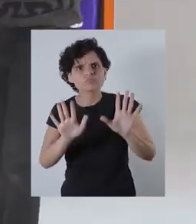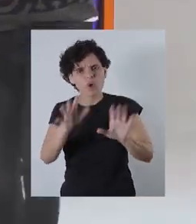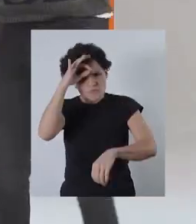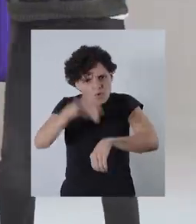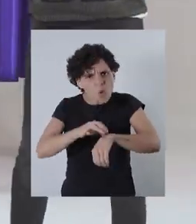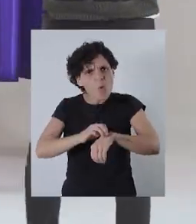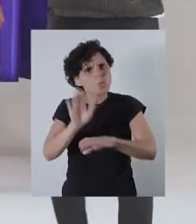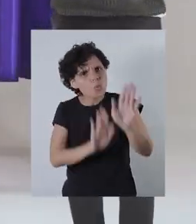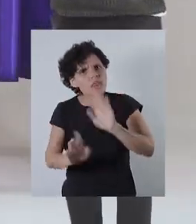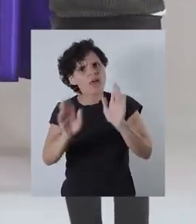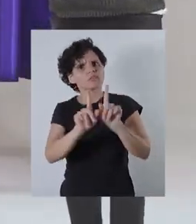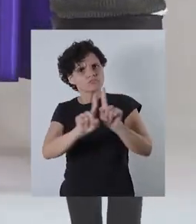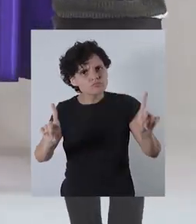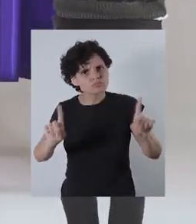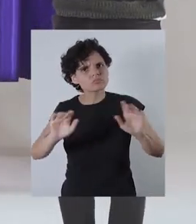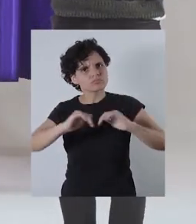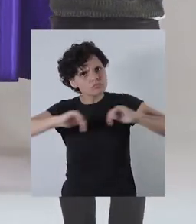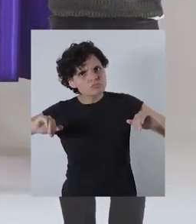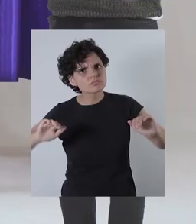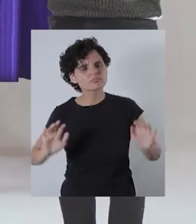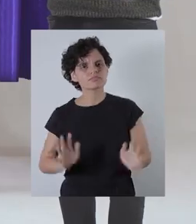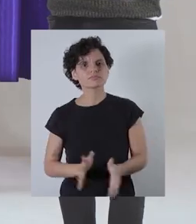Distancia social, hay